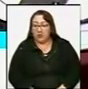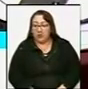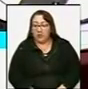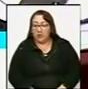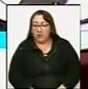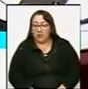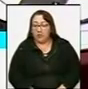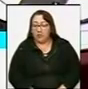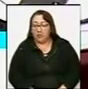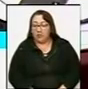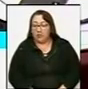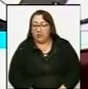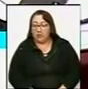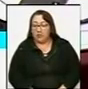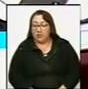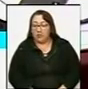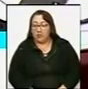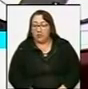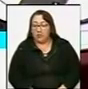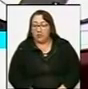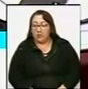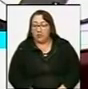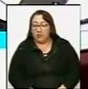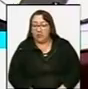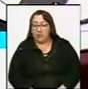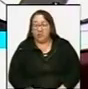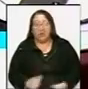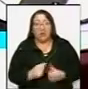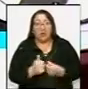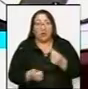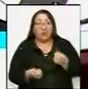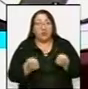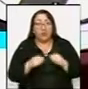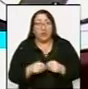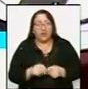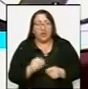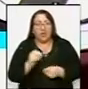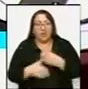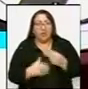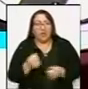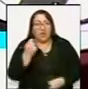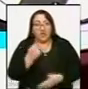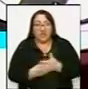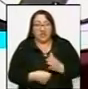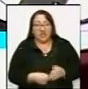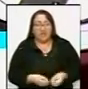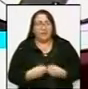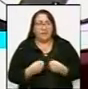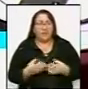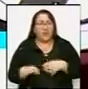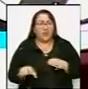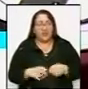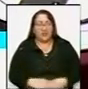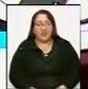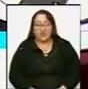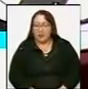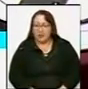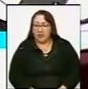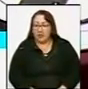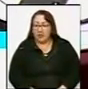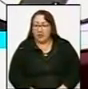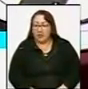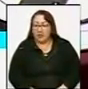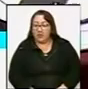subsanar, durante el cual, ¿no es cierto?, se le suspende, ahí procede la cancelación. Entonces podría ser 6 meses